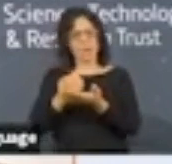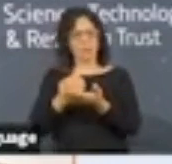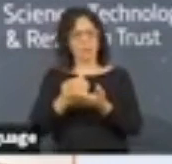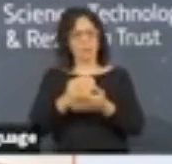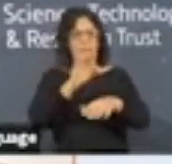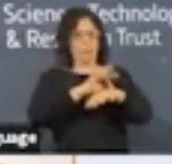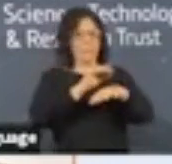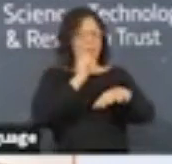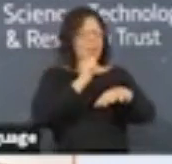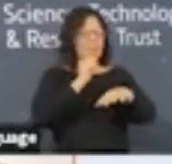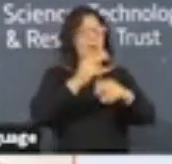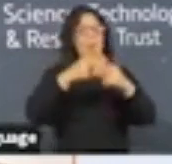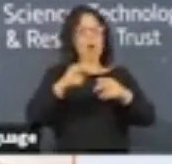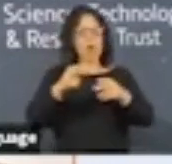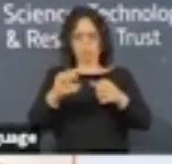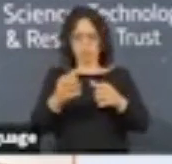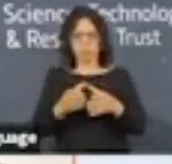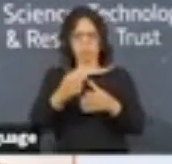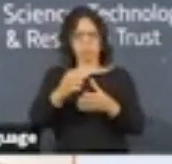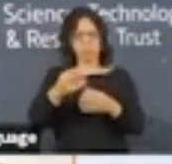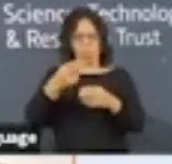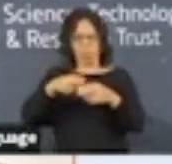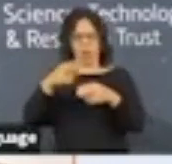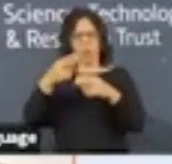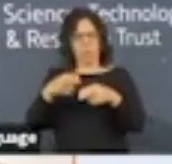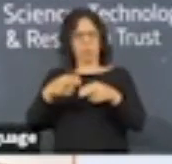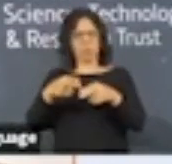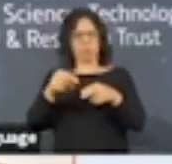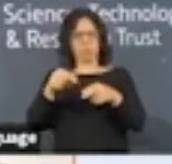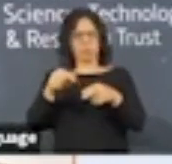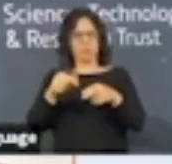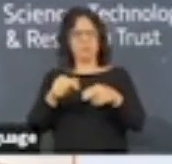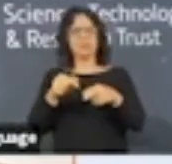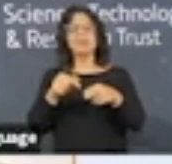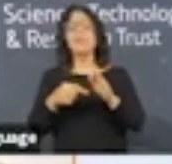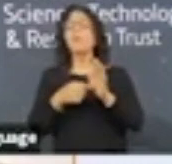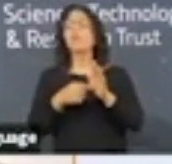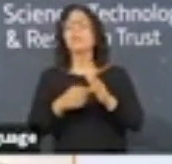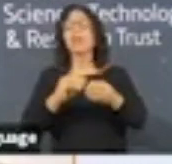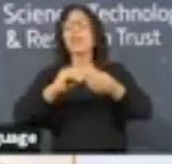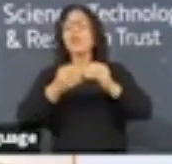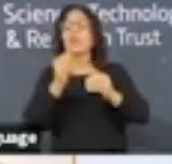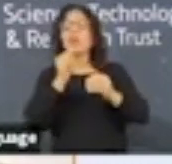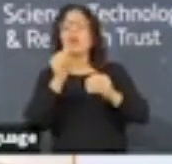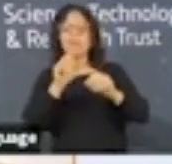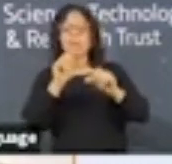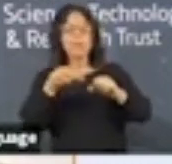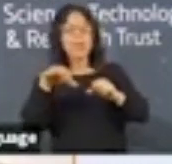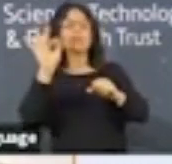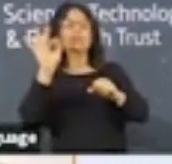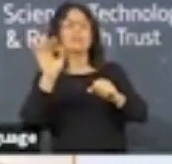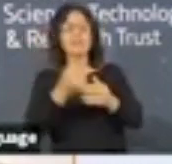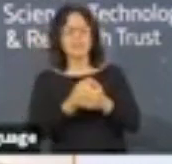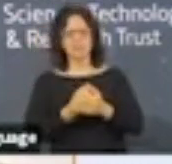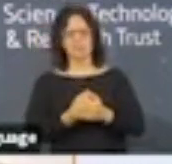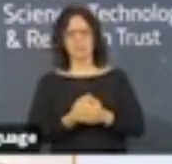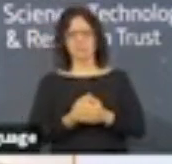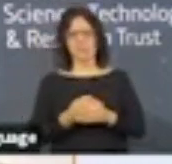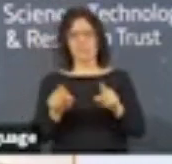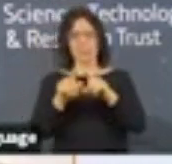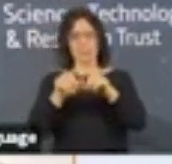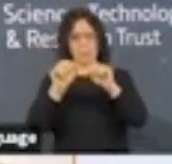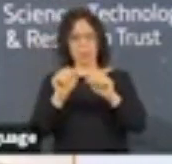reflejan el número de hembras de Aedes aegypti que hay en el ambiente. Podemos contabilizar e